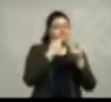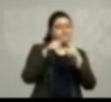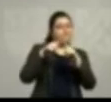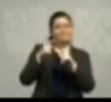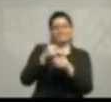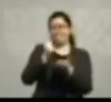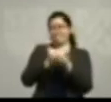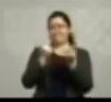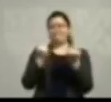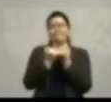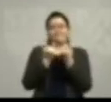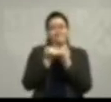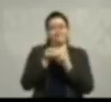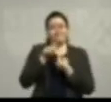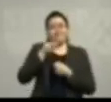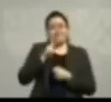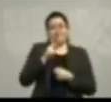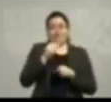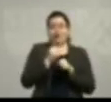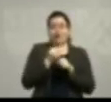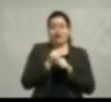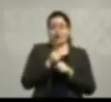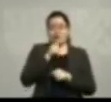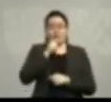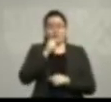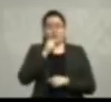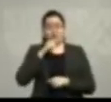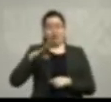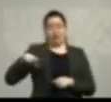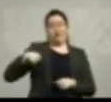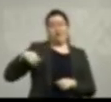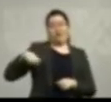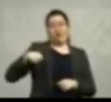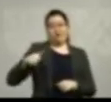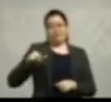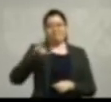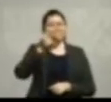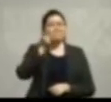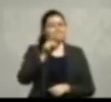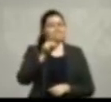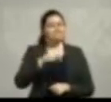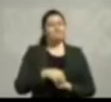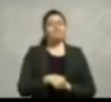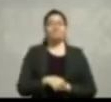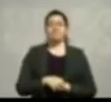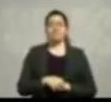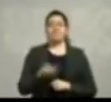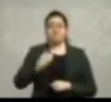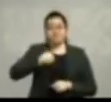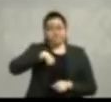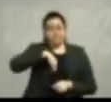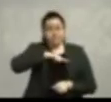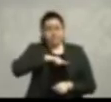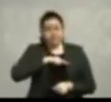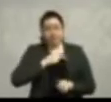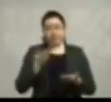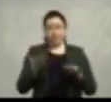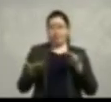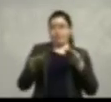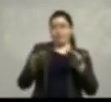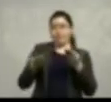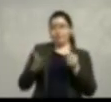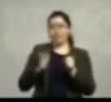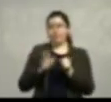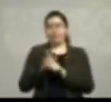significa bajo ningún motivo que deba haber abuso policial de ningún tipo. Entonces, tenemos que tener un balance